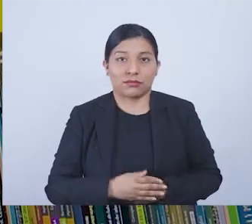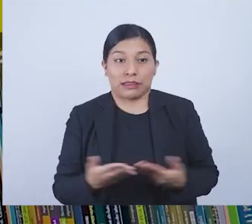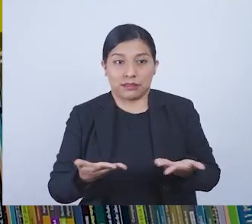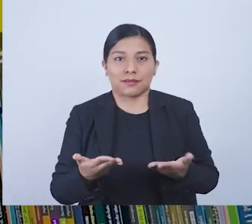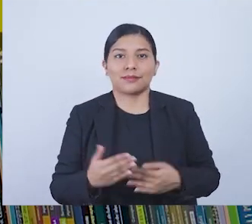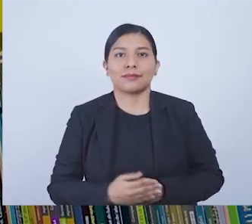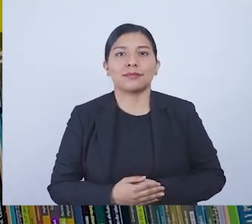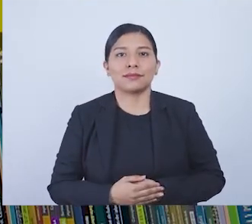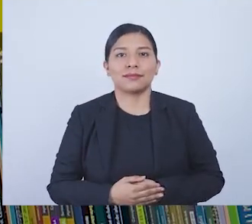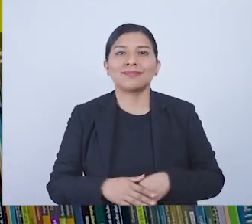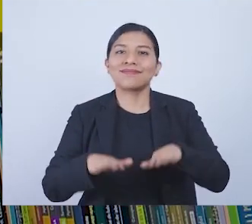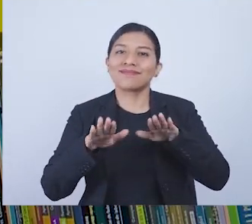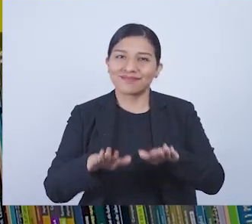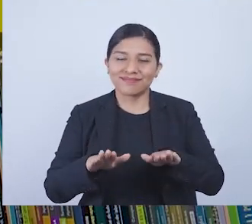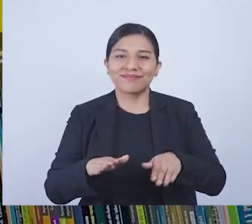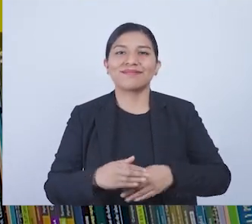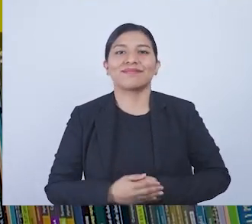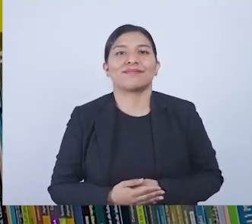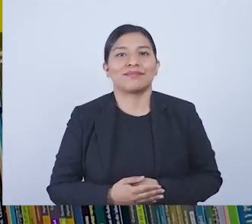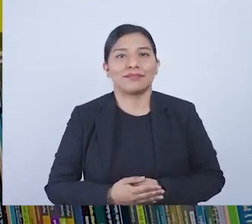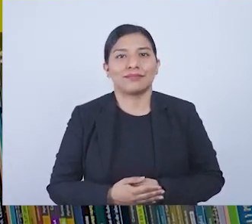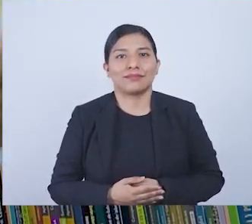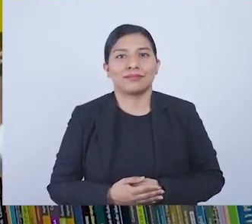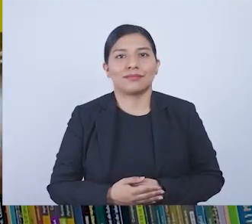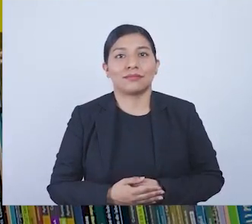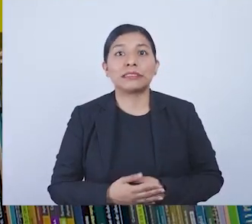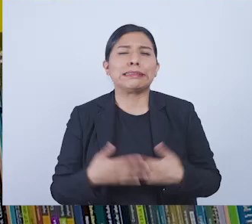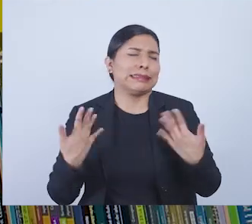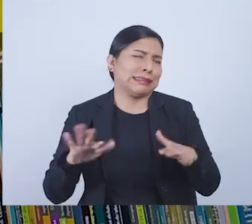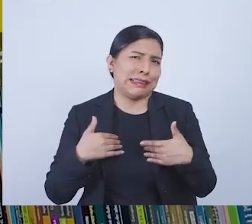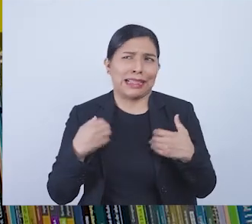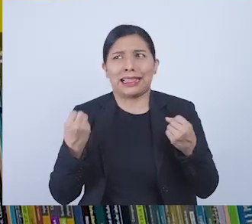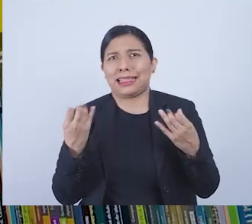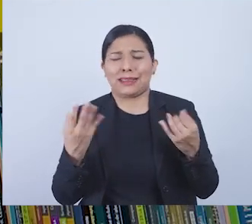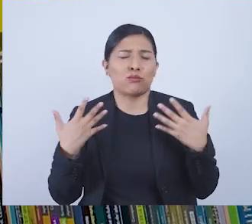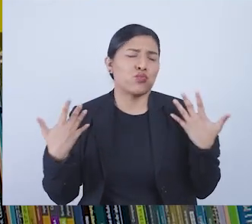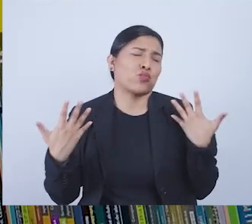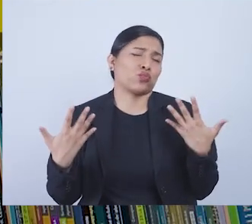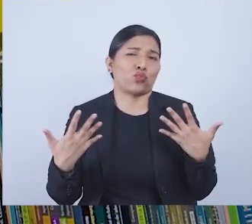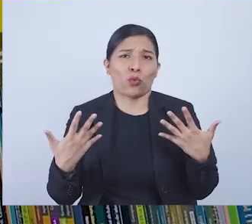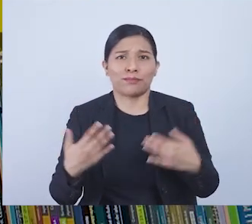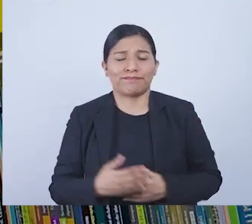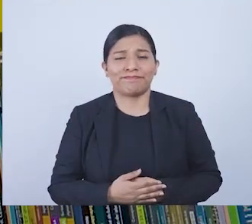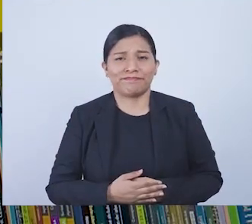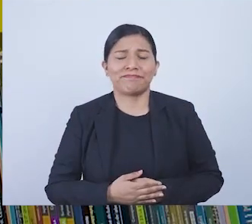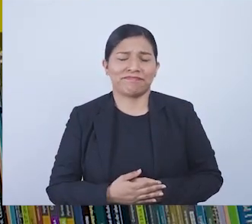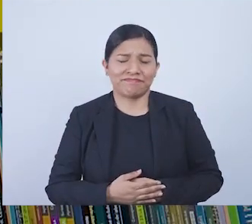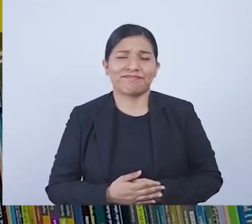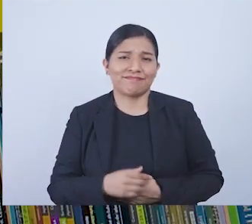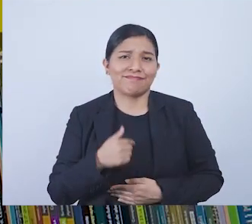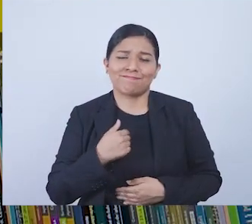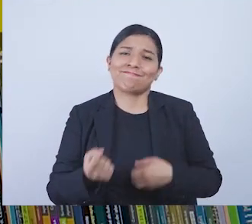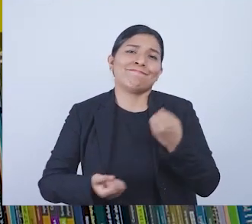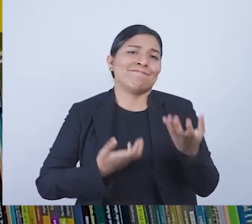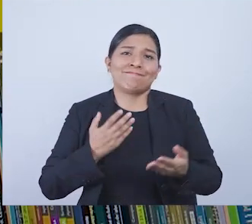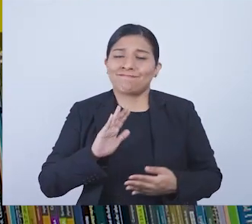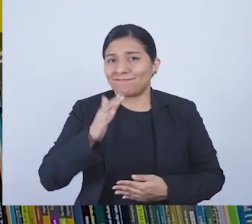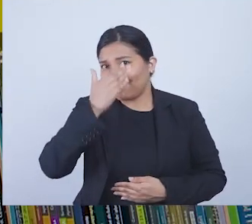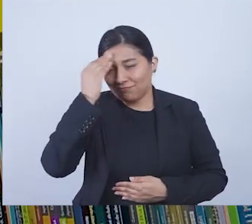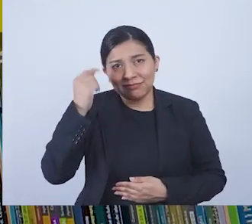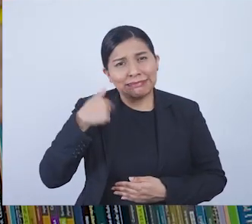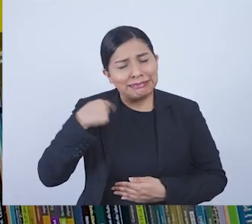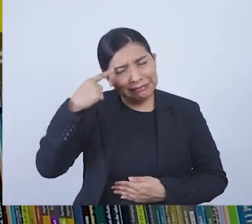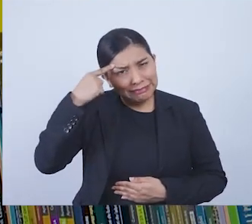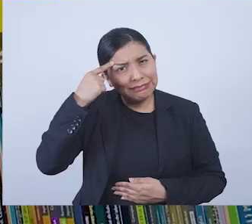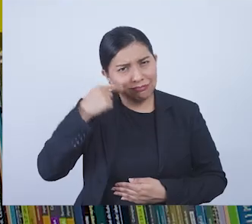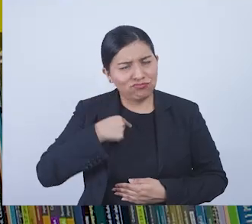venir. Muchas gracias, hay mucho que hablar, creo que fui parte de esos